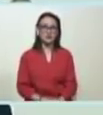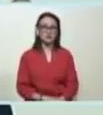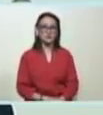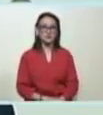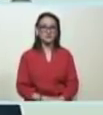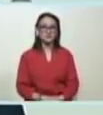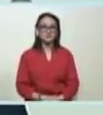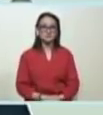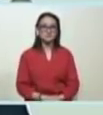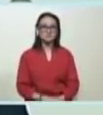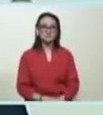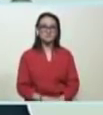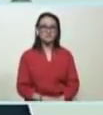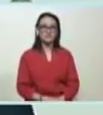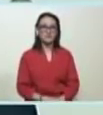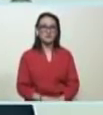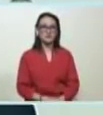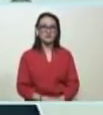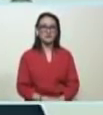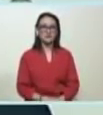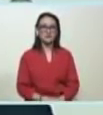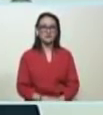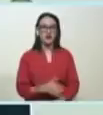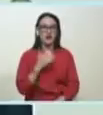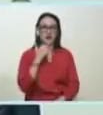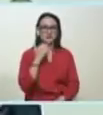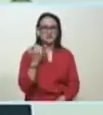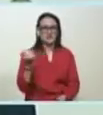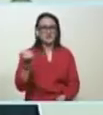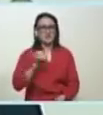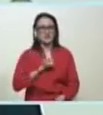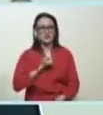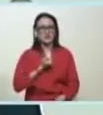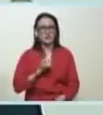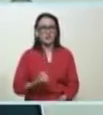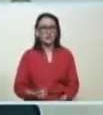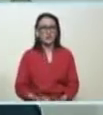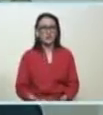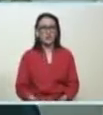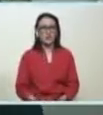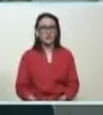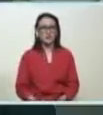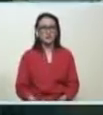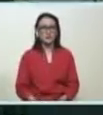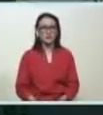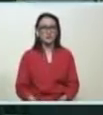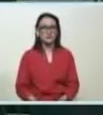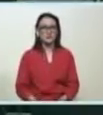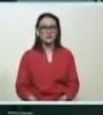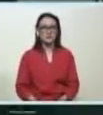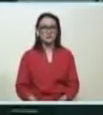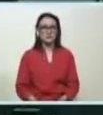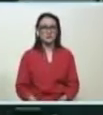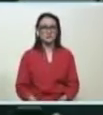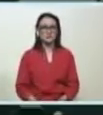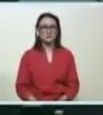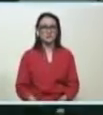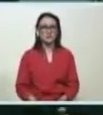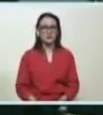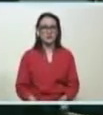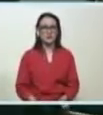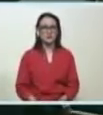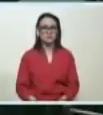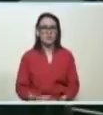Y cuestionaron, casi calificando como traición, a los que desde